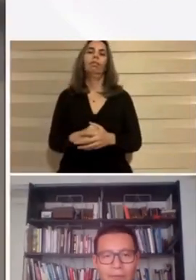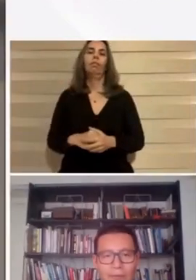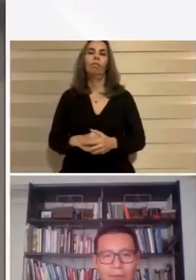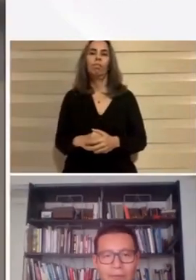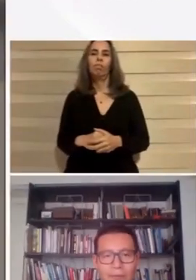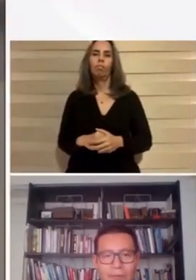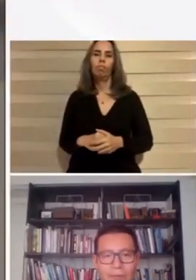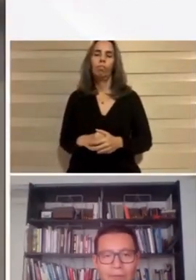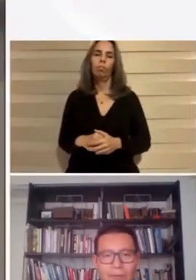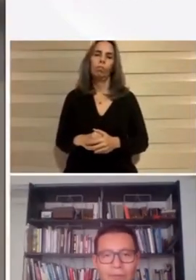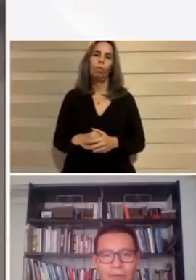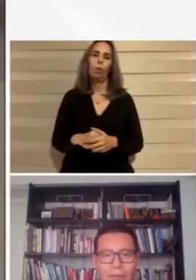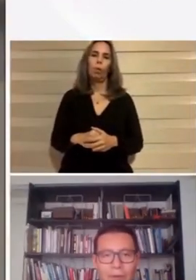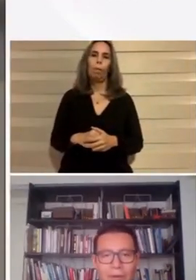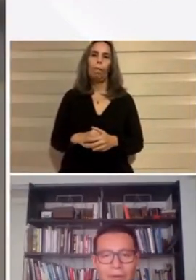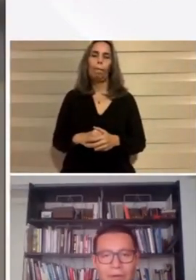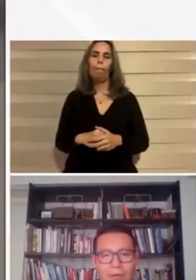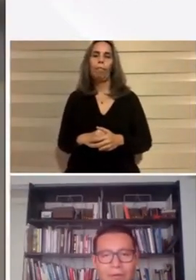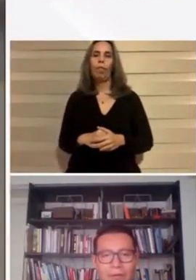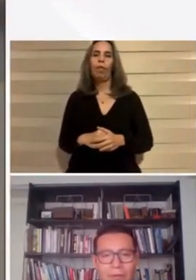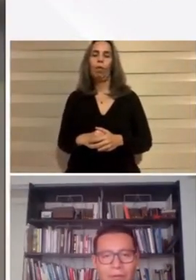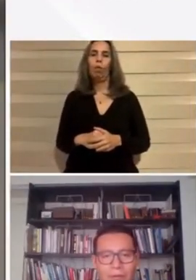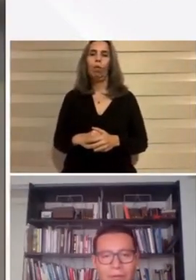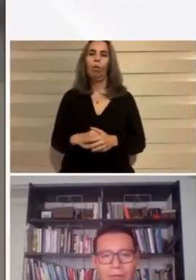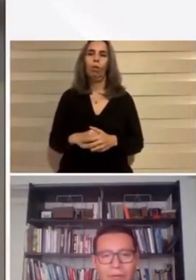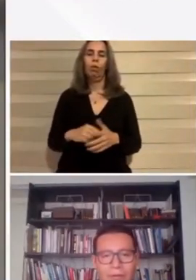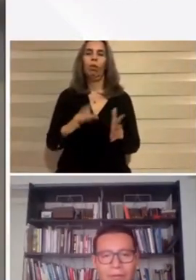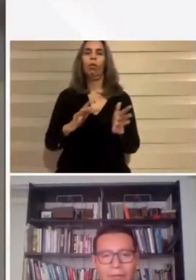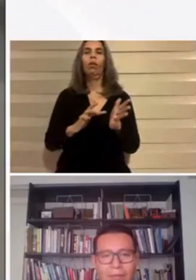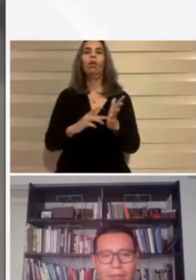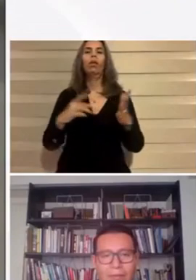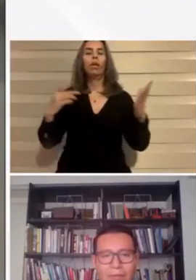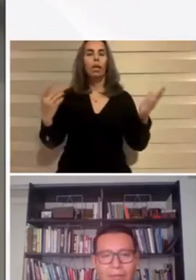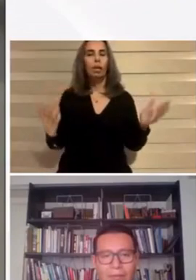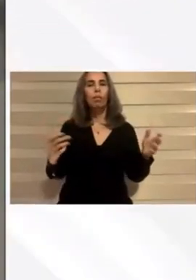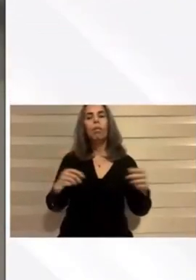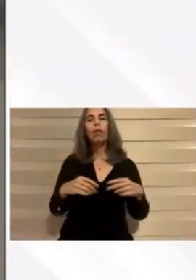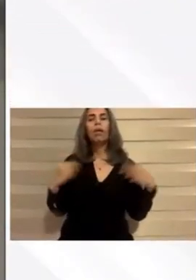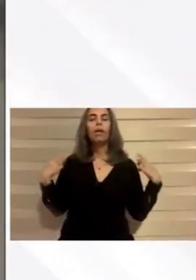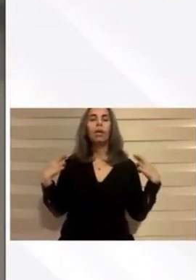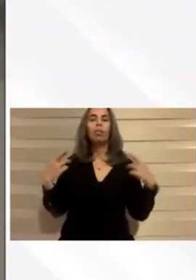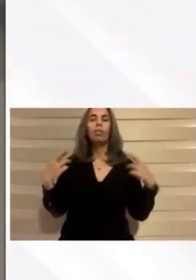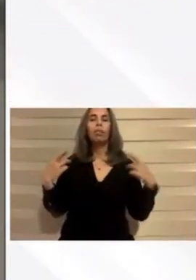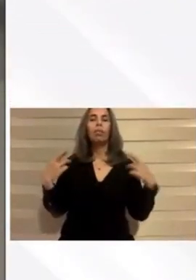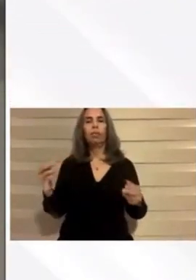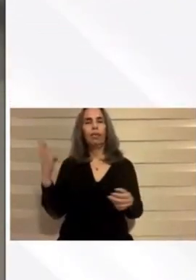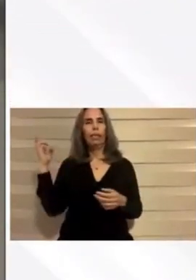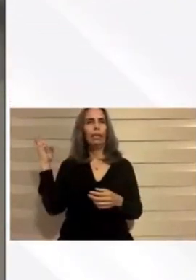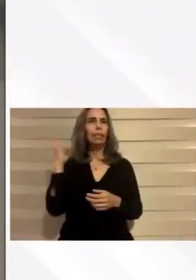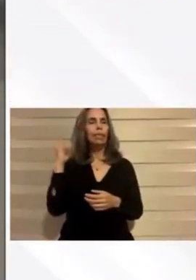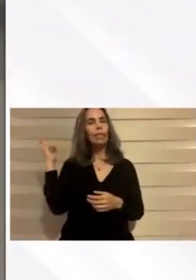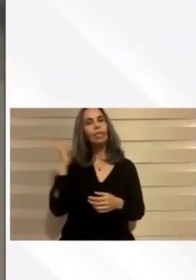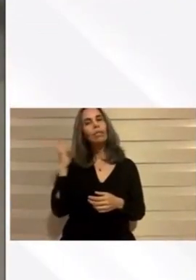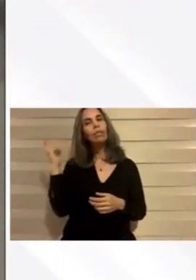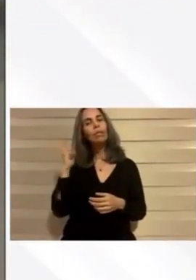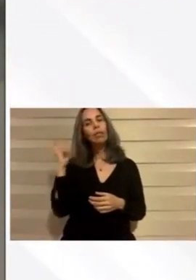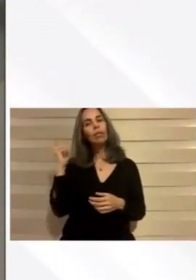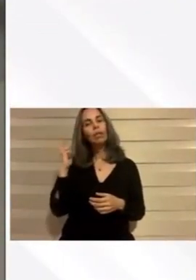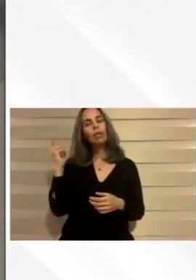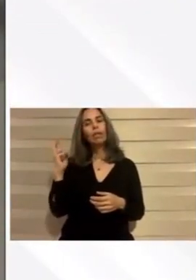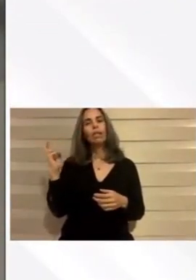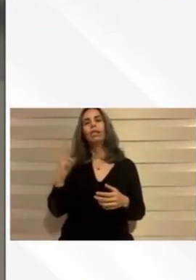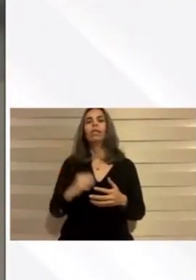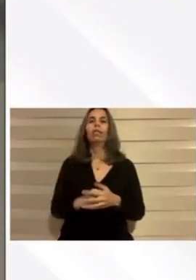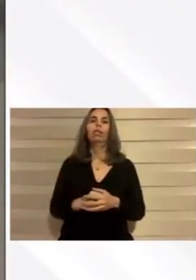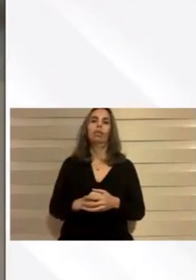Agradecemos la participación del maestro Roberto Martínez Illescas y cedemos la palabra a la